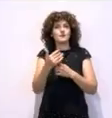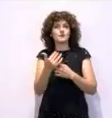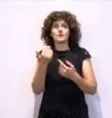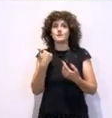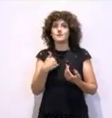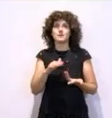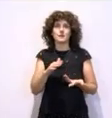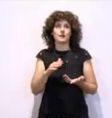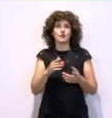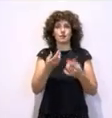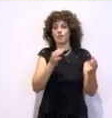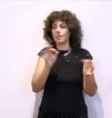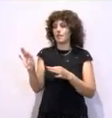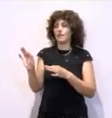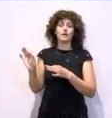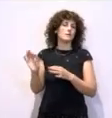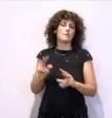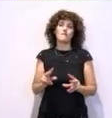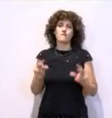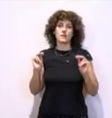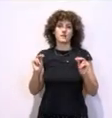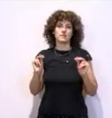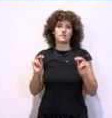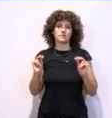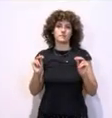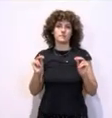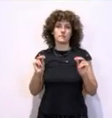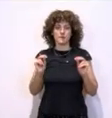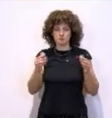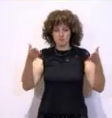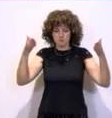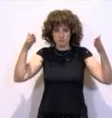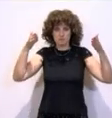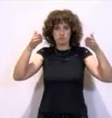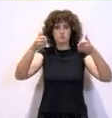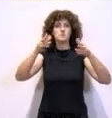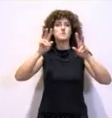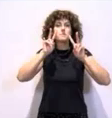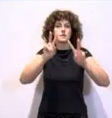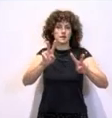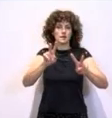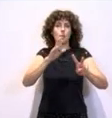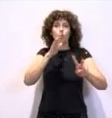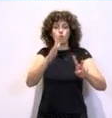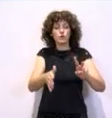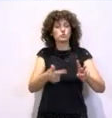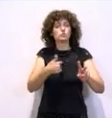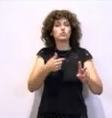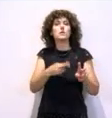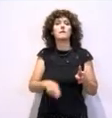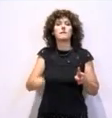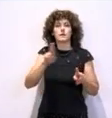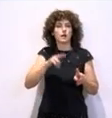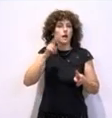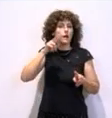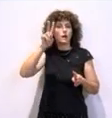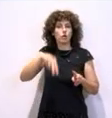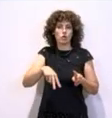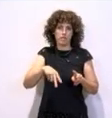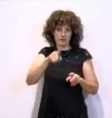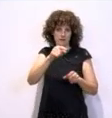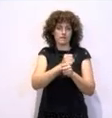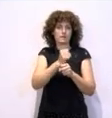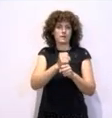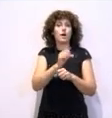ponerse de perfil. Ha llegado el momento de mirar hacia adelante y por eso vuelvo a reconocer la labor de